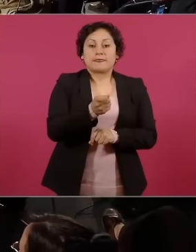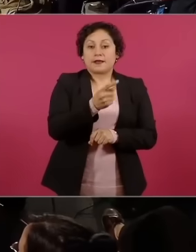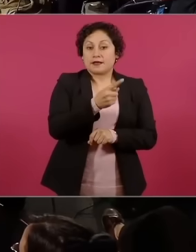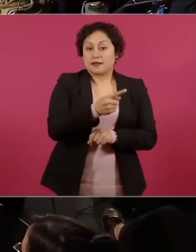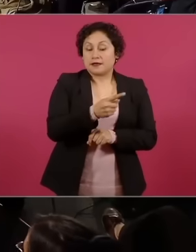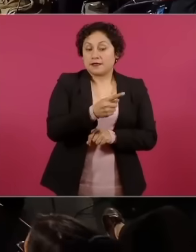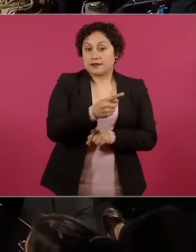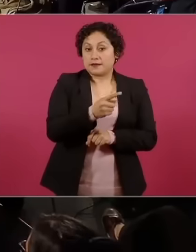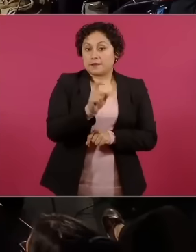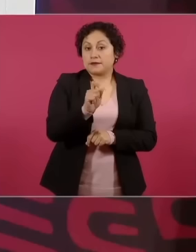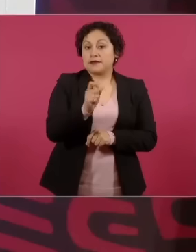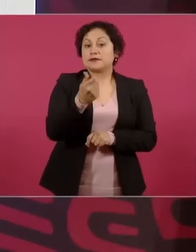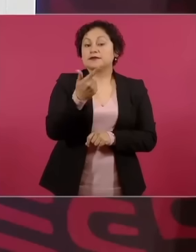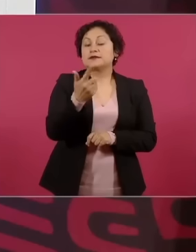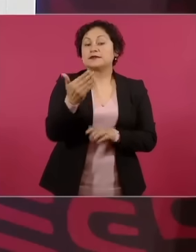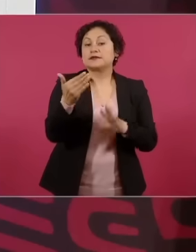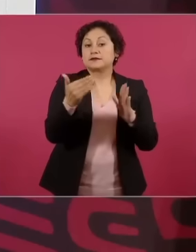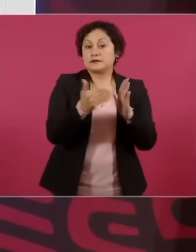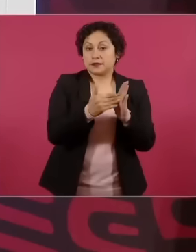los medios